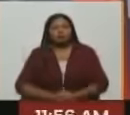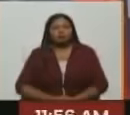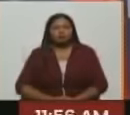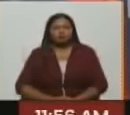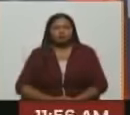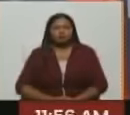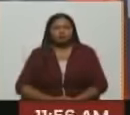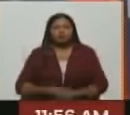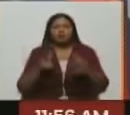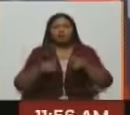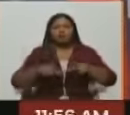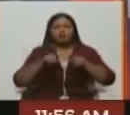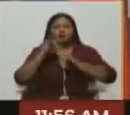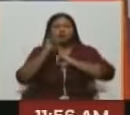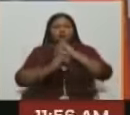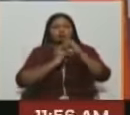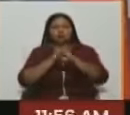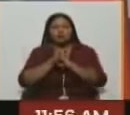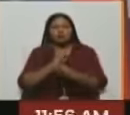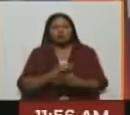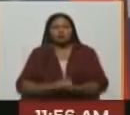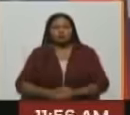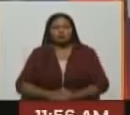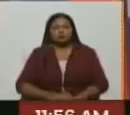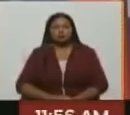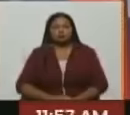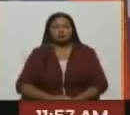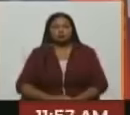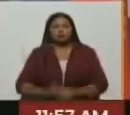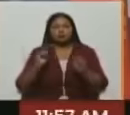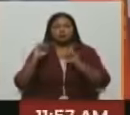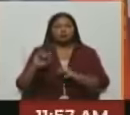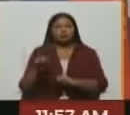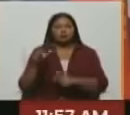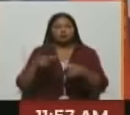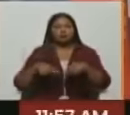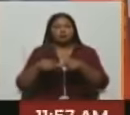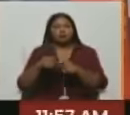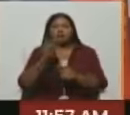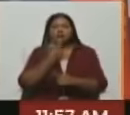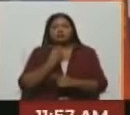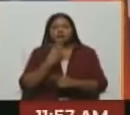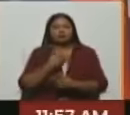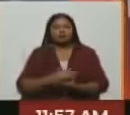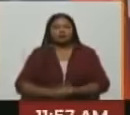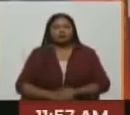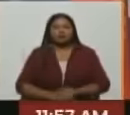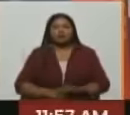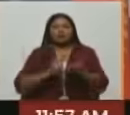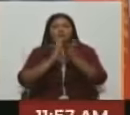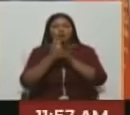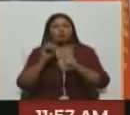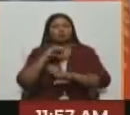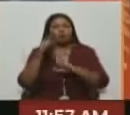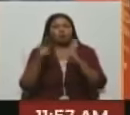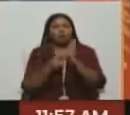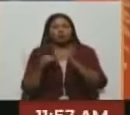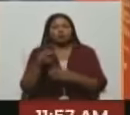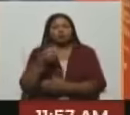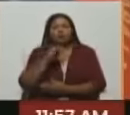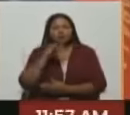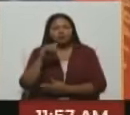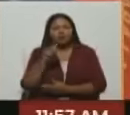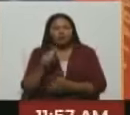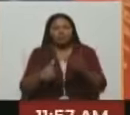en estos organismos internacionales en contra del Estado sionista de Israel, que acabó literalmente con Gaza. Hay